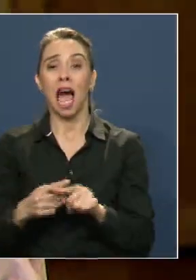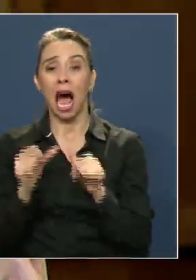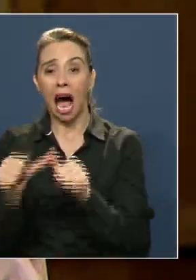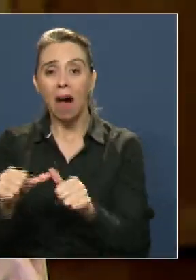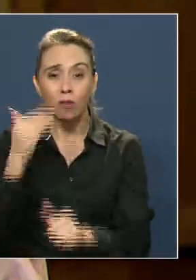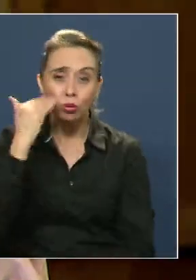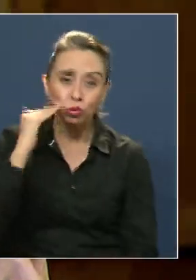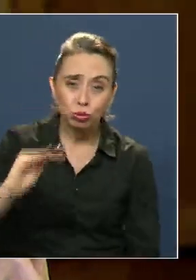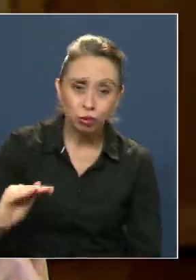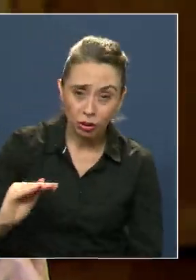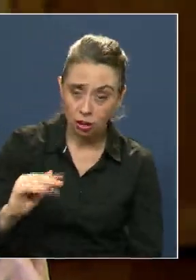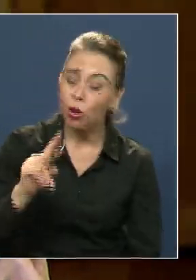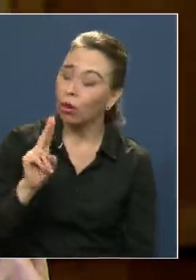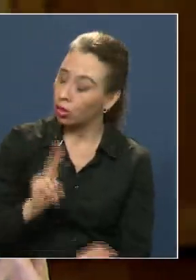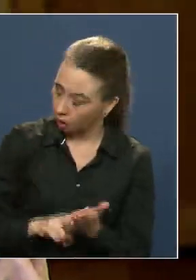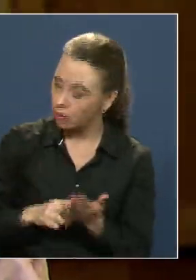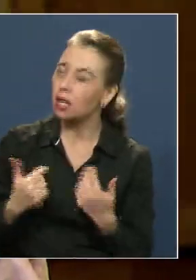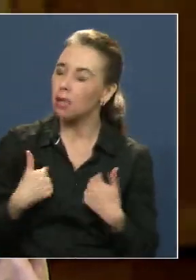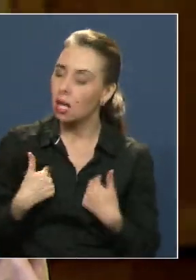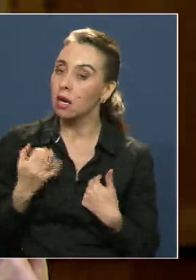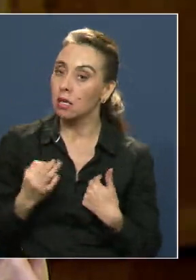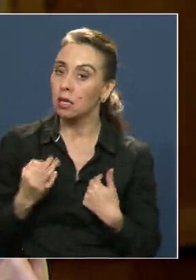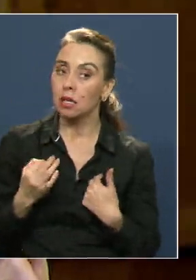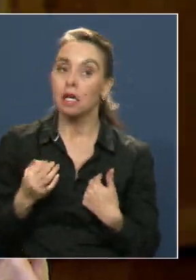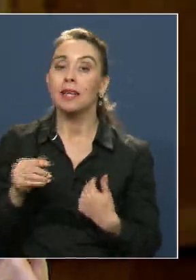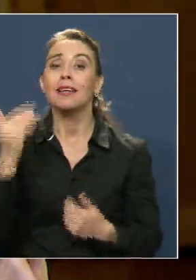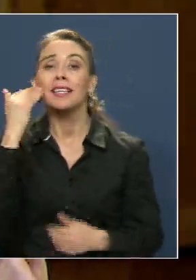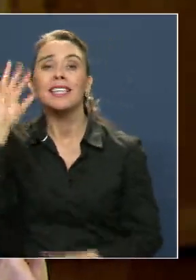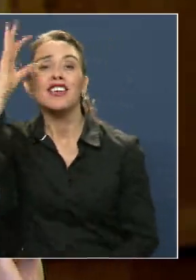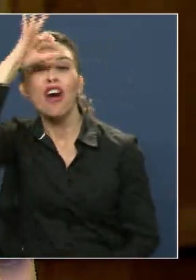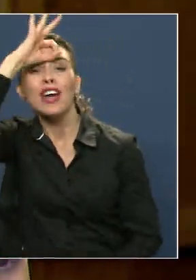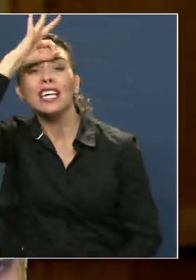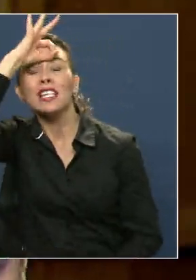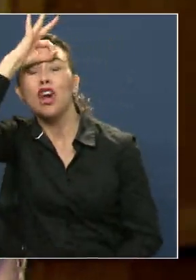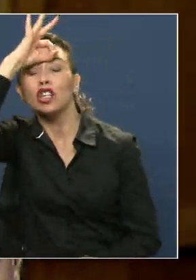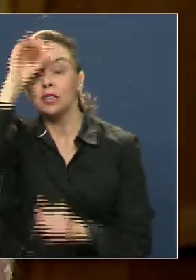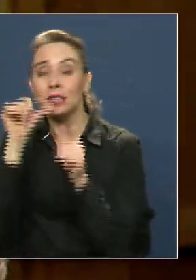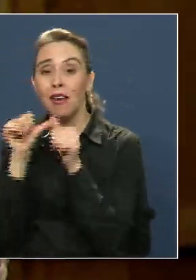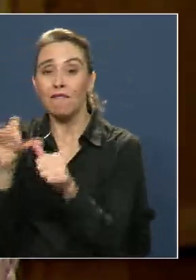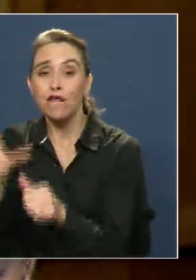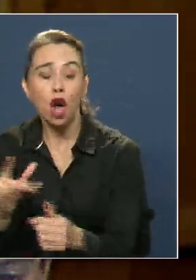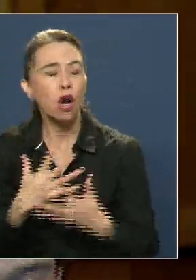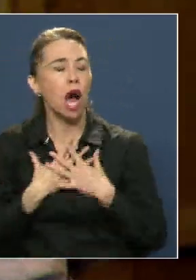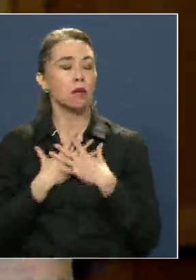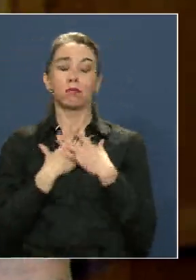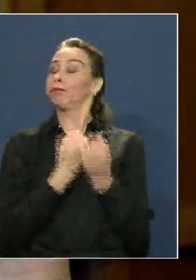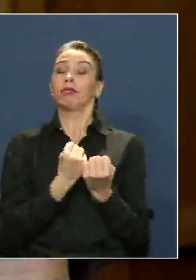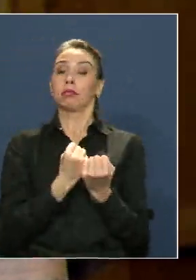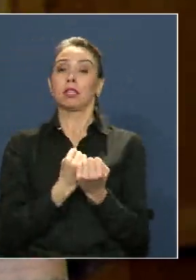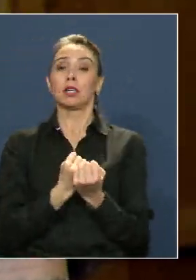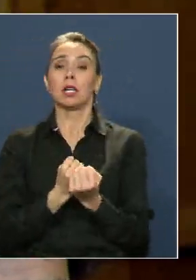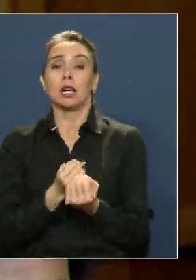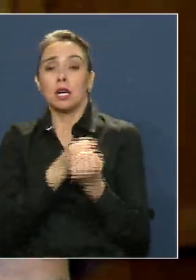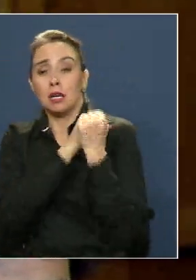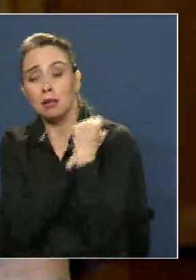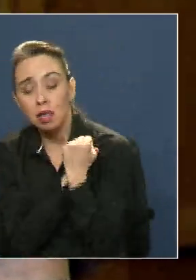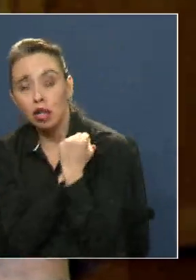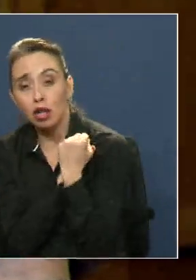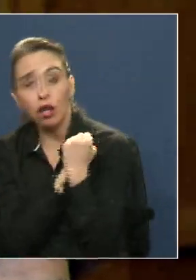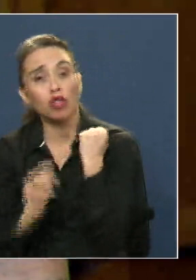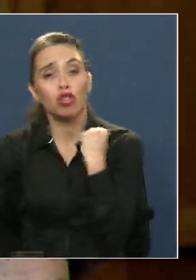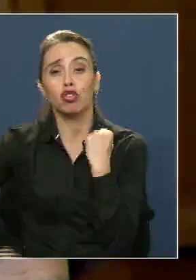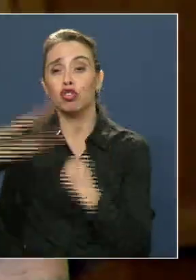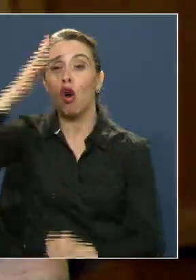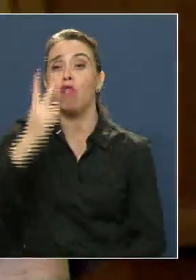menor, de verdad que lo hago. Le quitas la inocencia, le pones una mochila que la va a llevar durante toda la vida la va